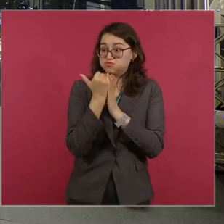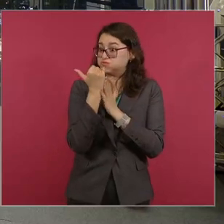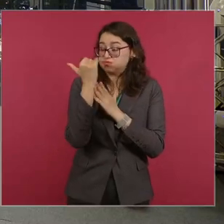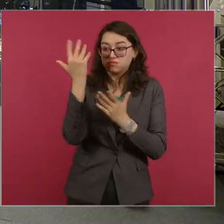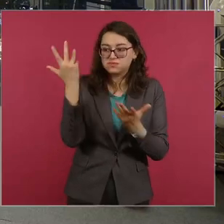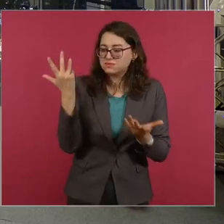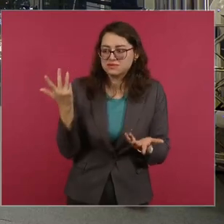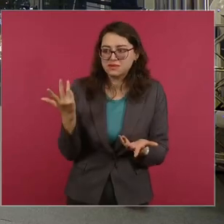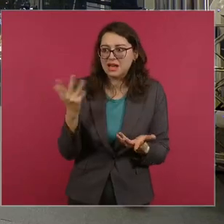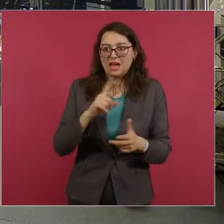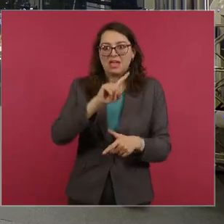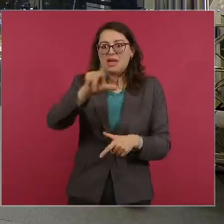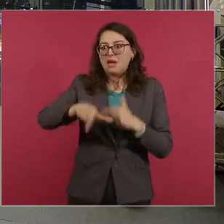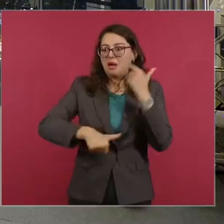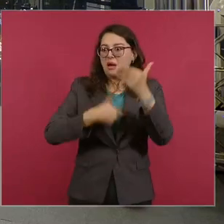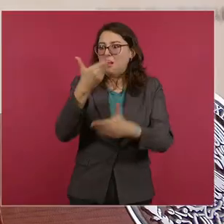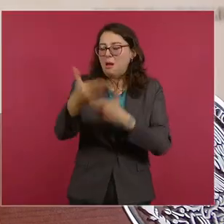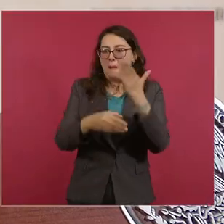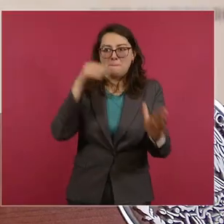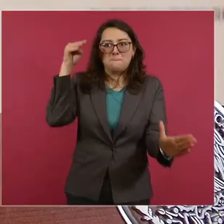y se va a venir una crisis